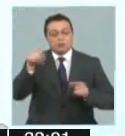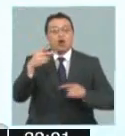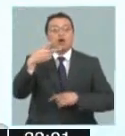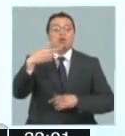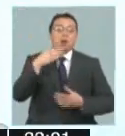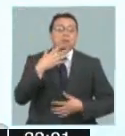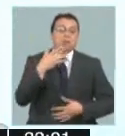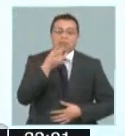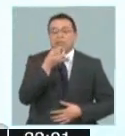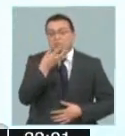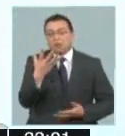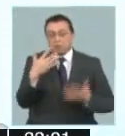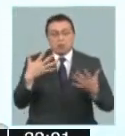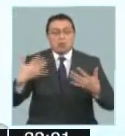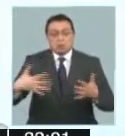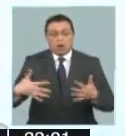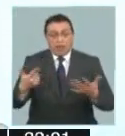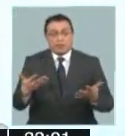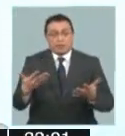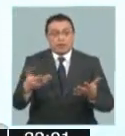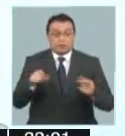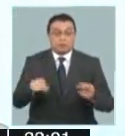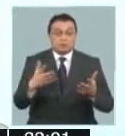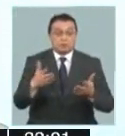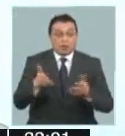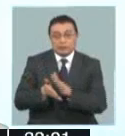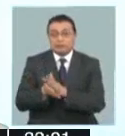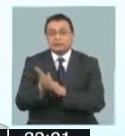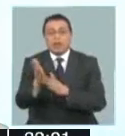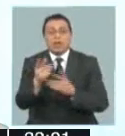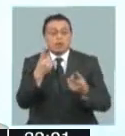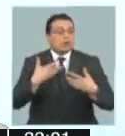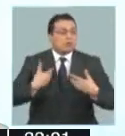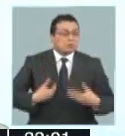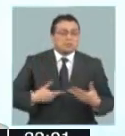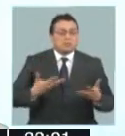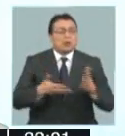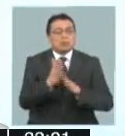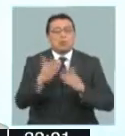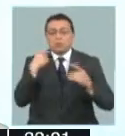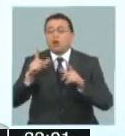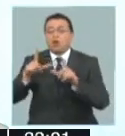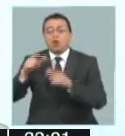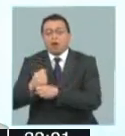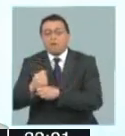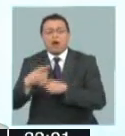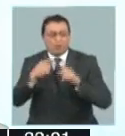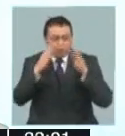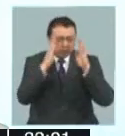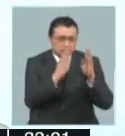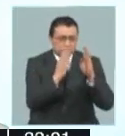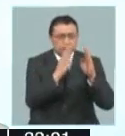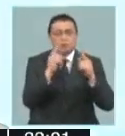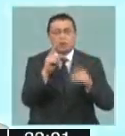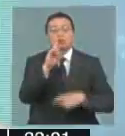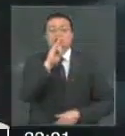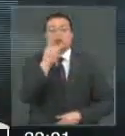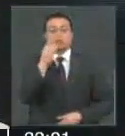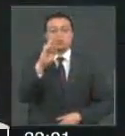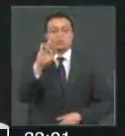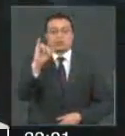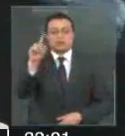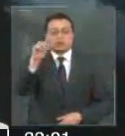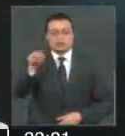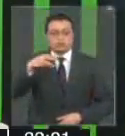ocio, en una dimensión que es súper relevante, que tiene que ver con salir de uno mismo, con salir del espacio habitual, es decir, con el turismo, entendido en